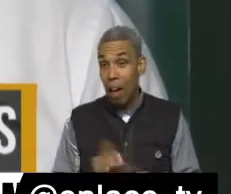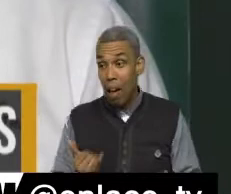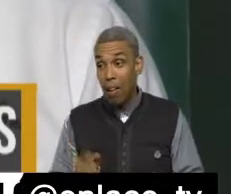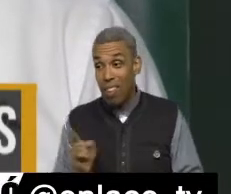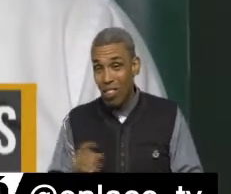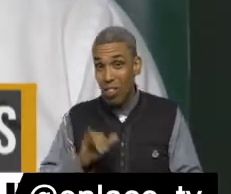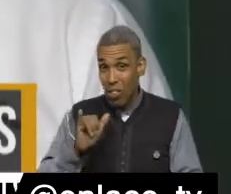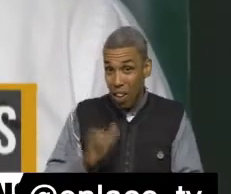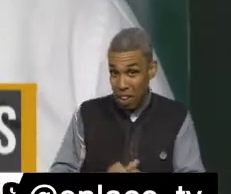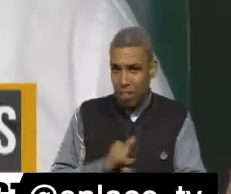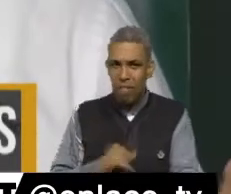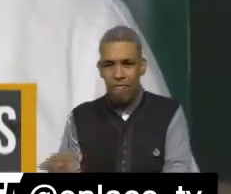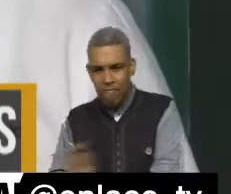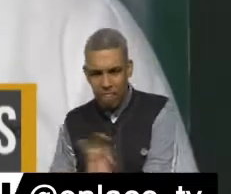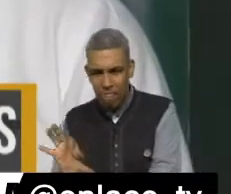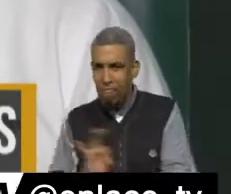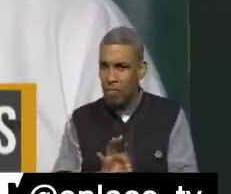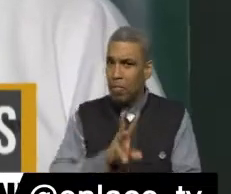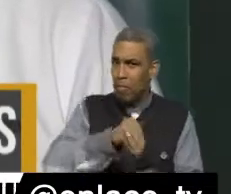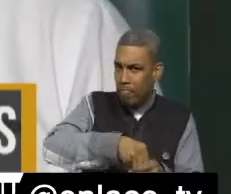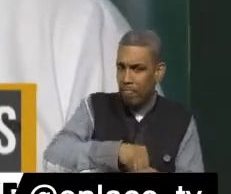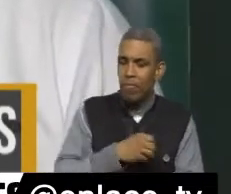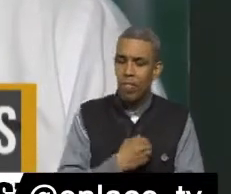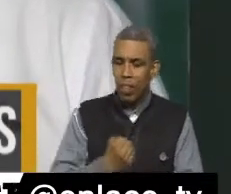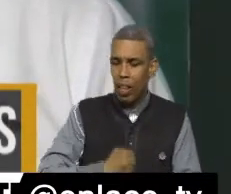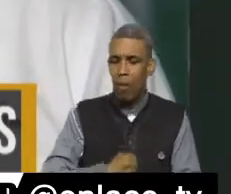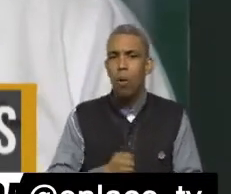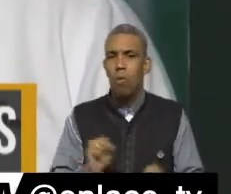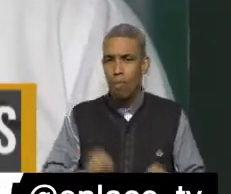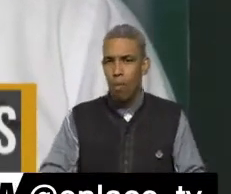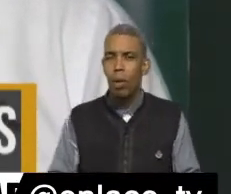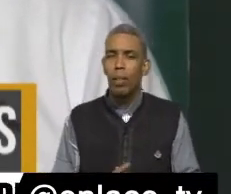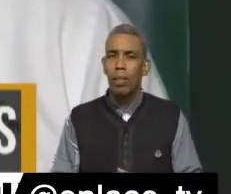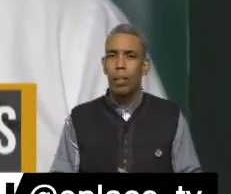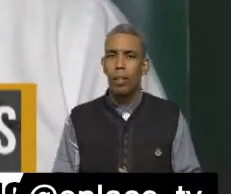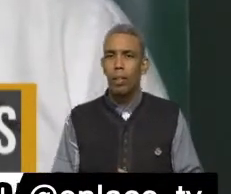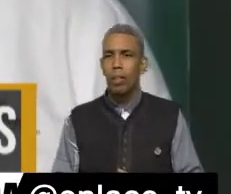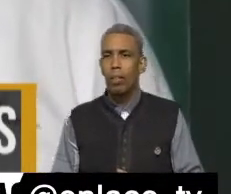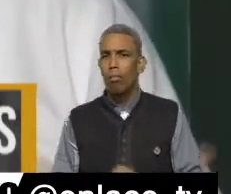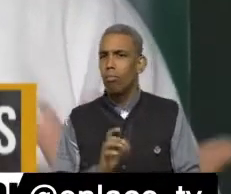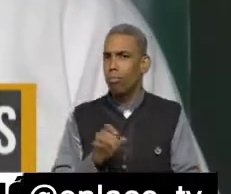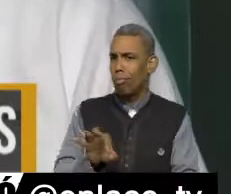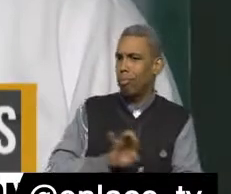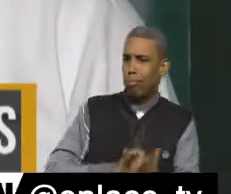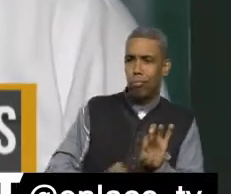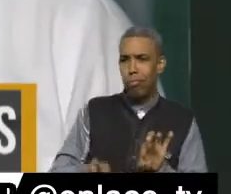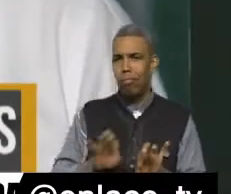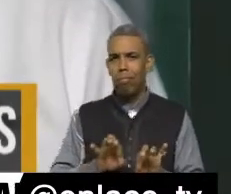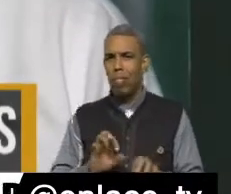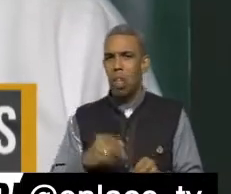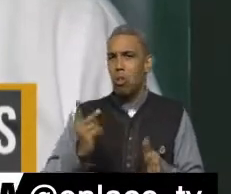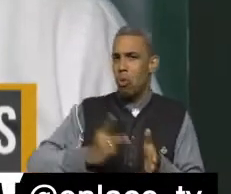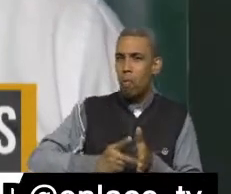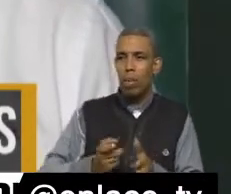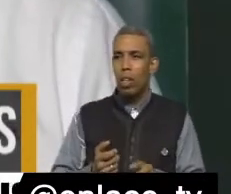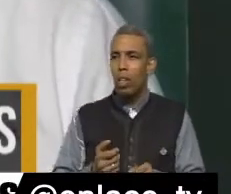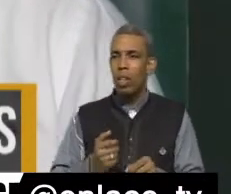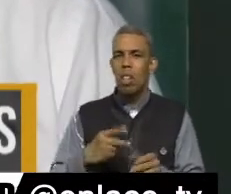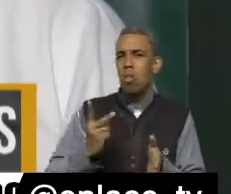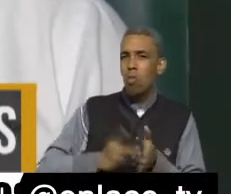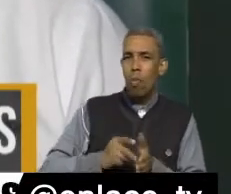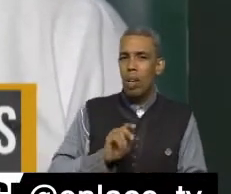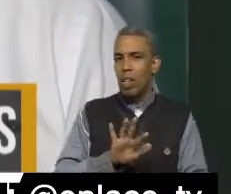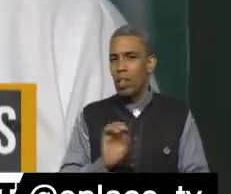eficiencias. De modo pues que mantenemos la dinámica de vinculación entre 2.000 y 2.500 personas